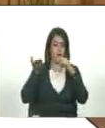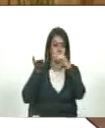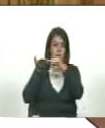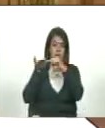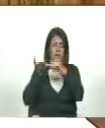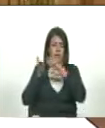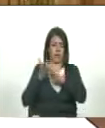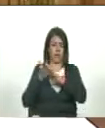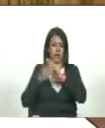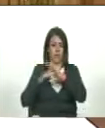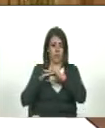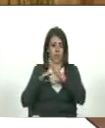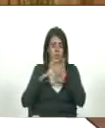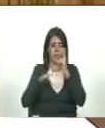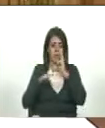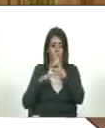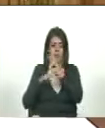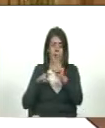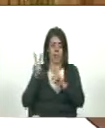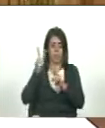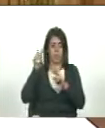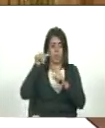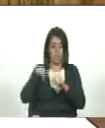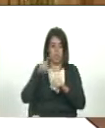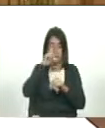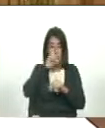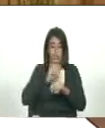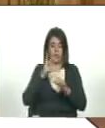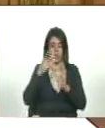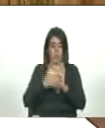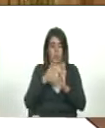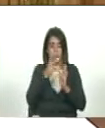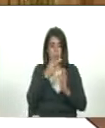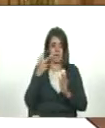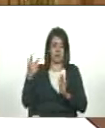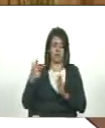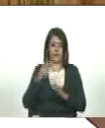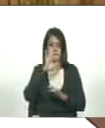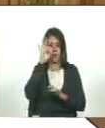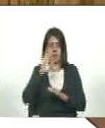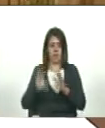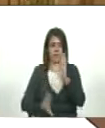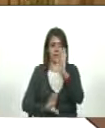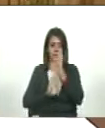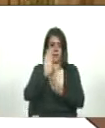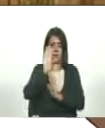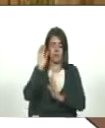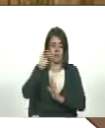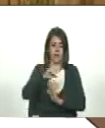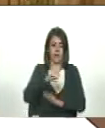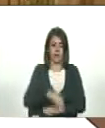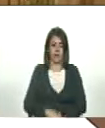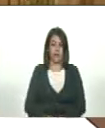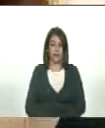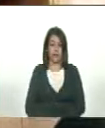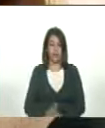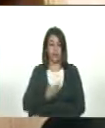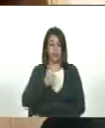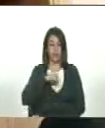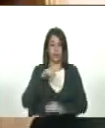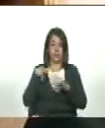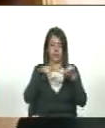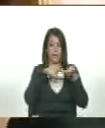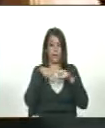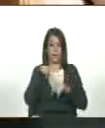No solamente proyectan a Venezuela para este año 2023 con una tasa de crecimiento de las más altas en nuestra